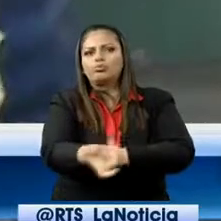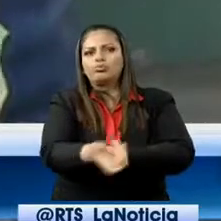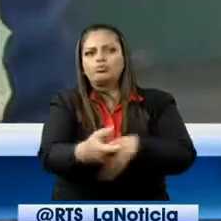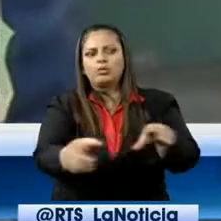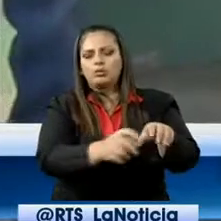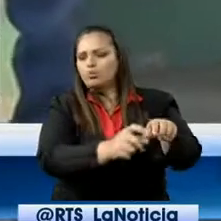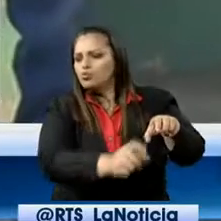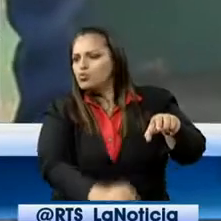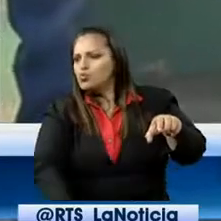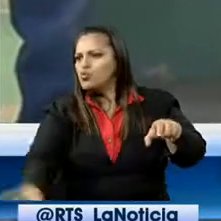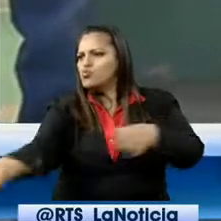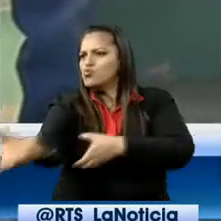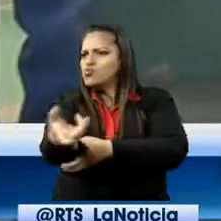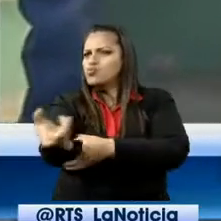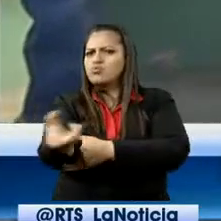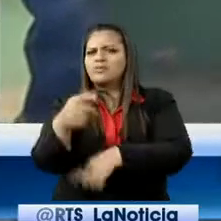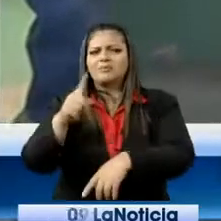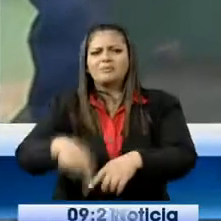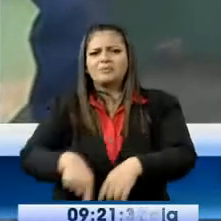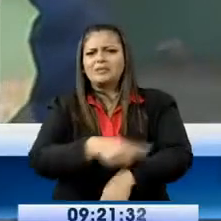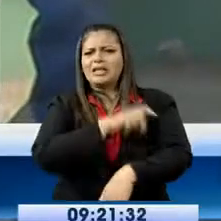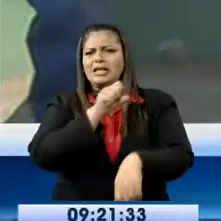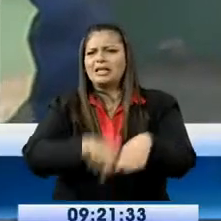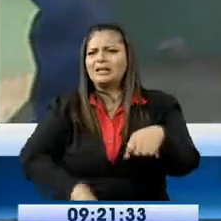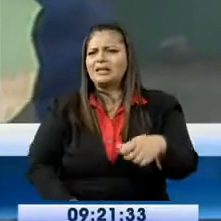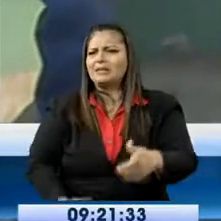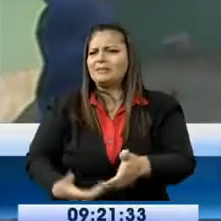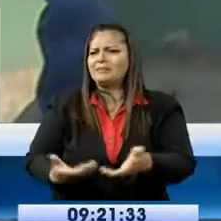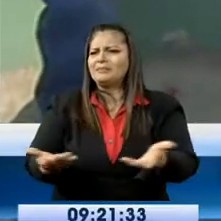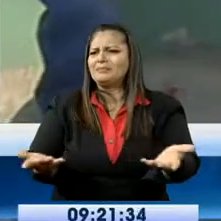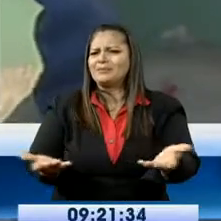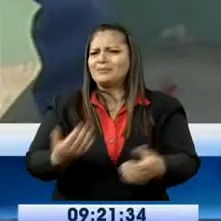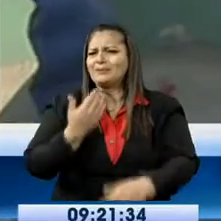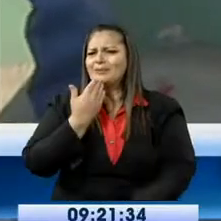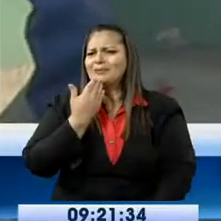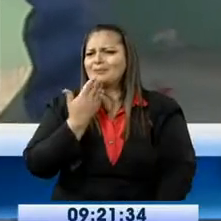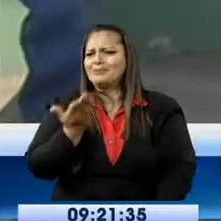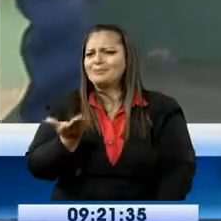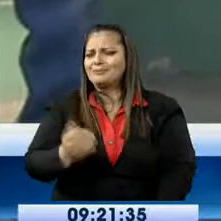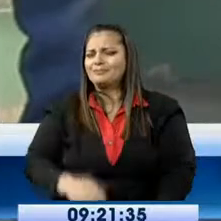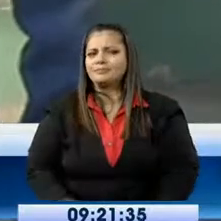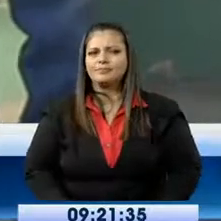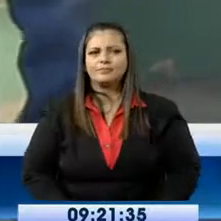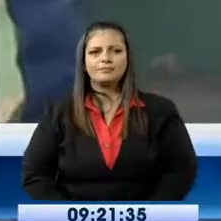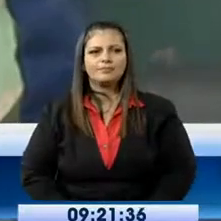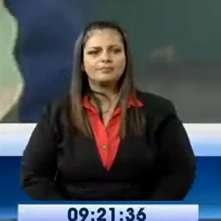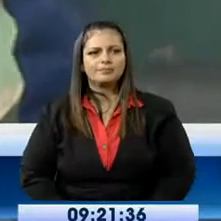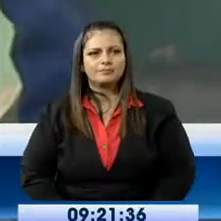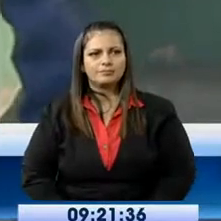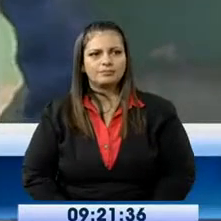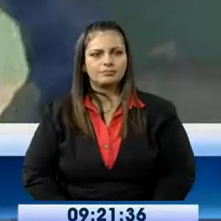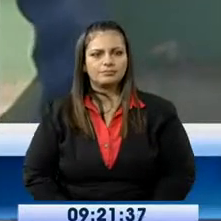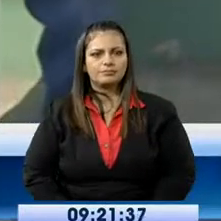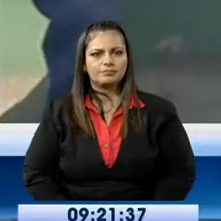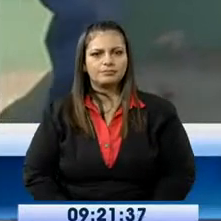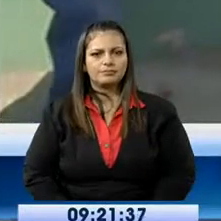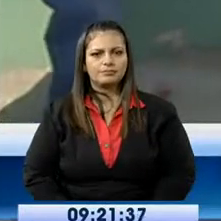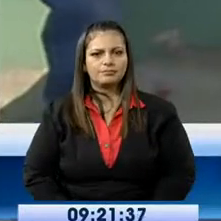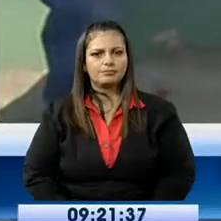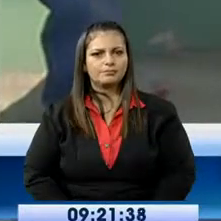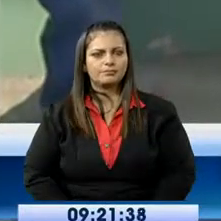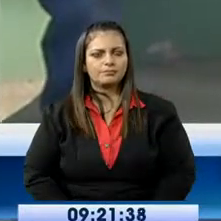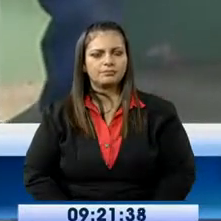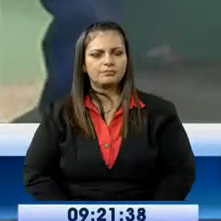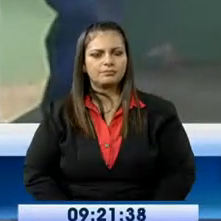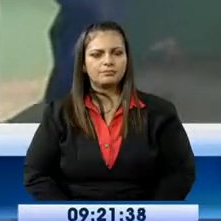no vale. Deberían poner carta en el asunto y mandar a arreglar porque imagínense, cuestión de un incendio, una emergencia aquí en este sector,